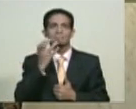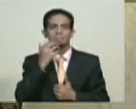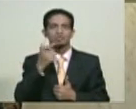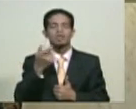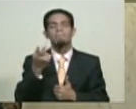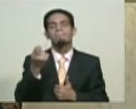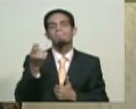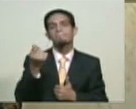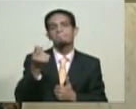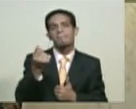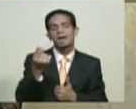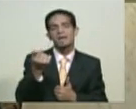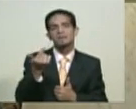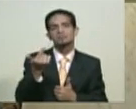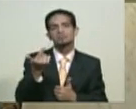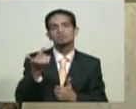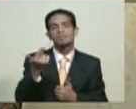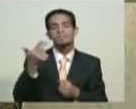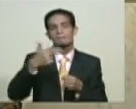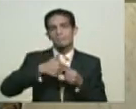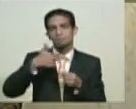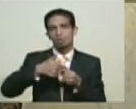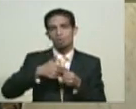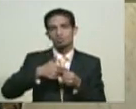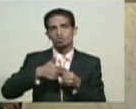del petróleo.